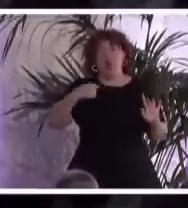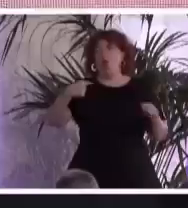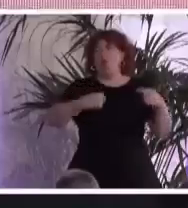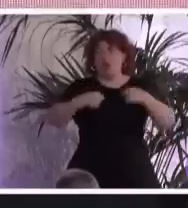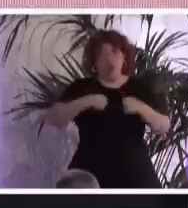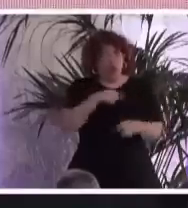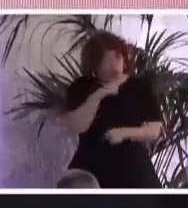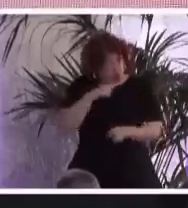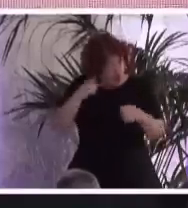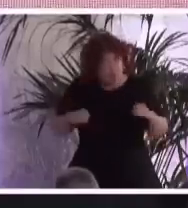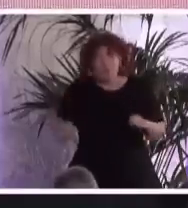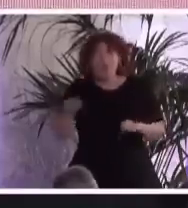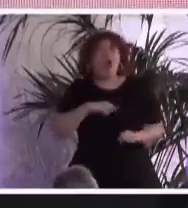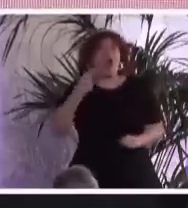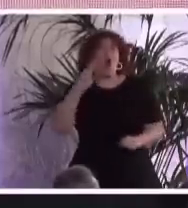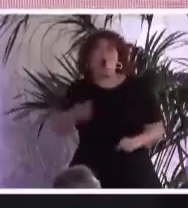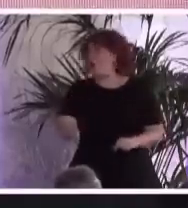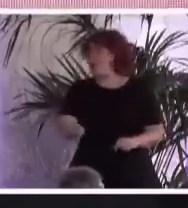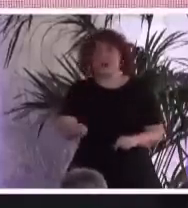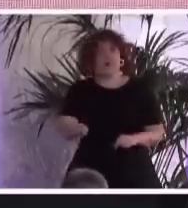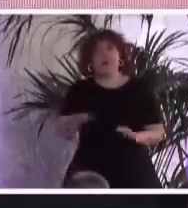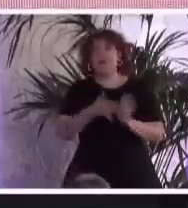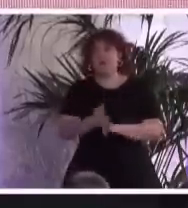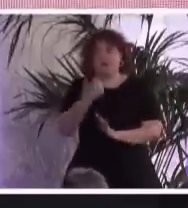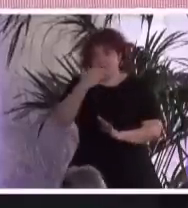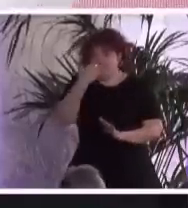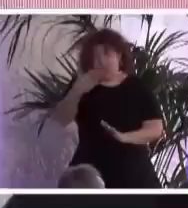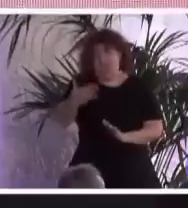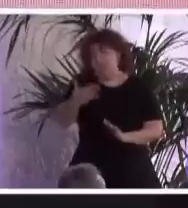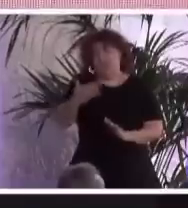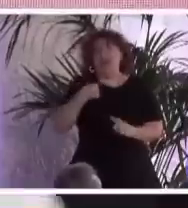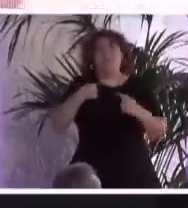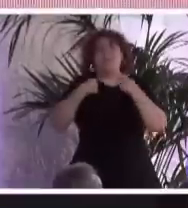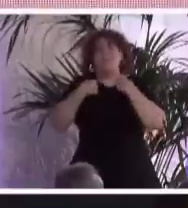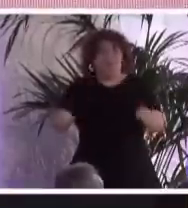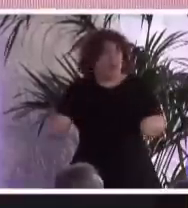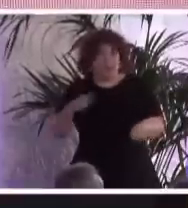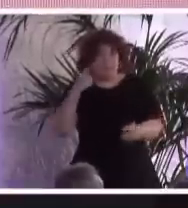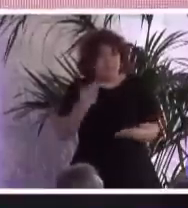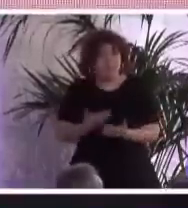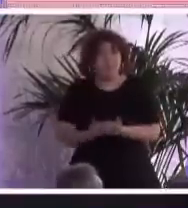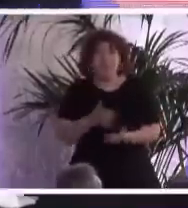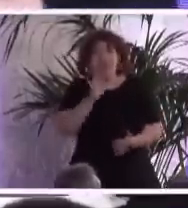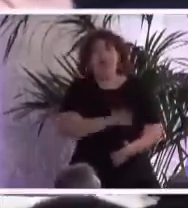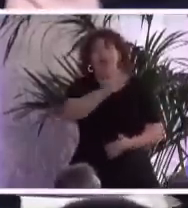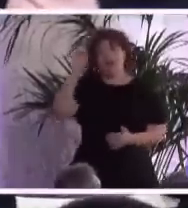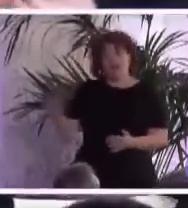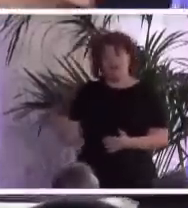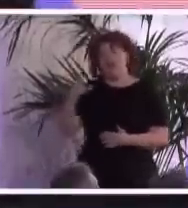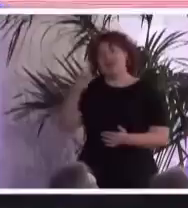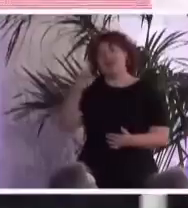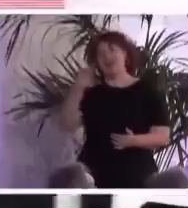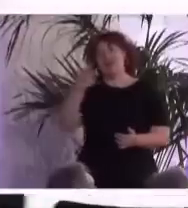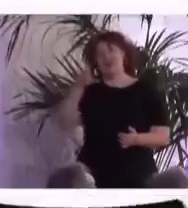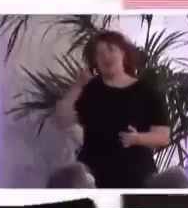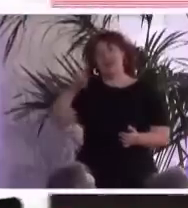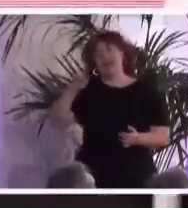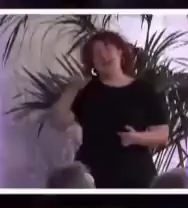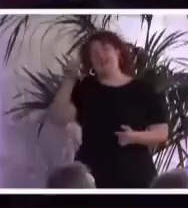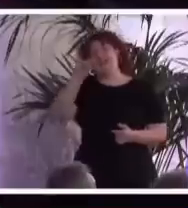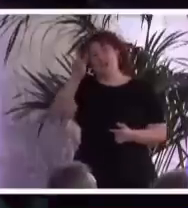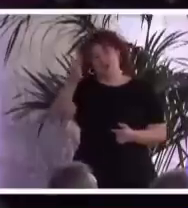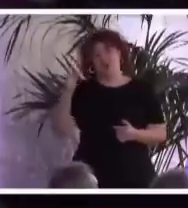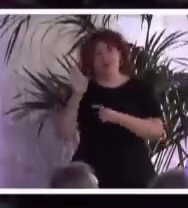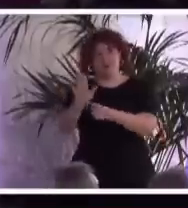pero la cobardía es la derrota asegurada con todos vosotros la compañera Carolina Cordero de izquierda unida gracias